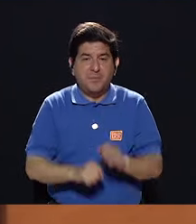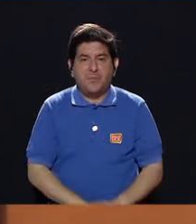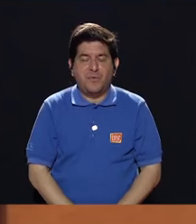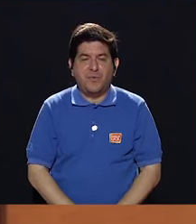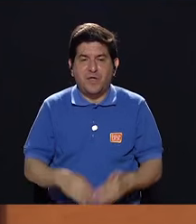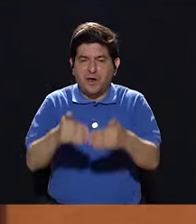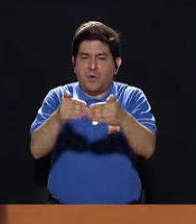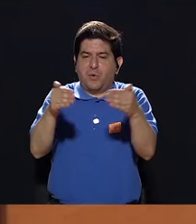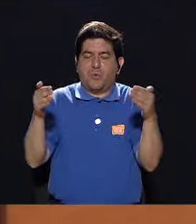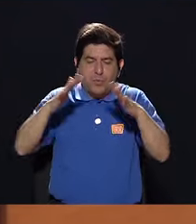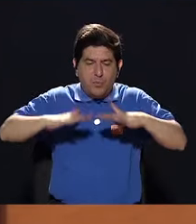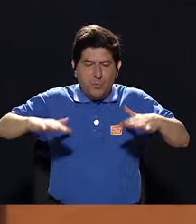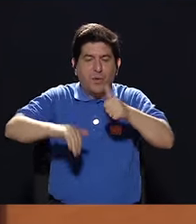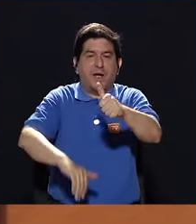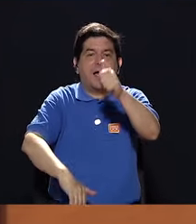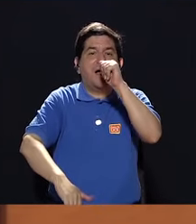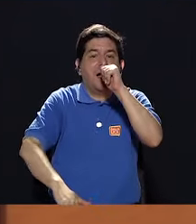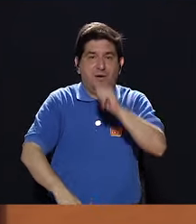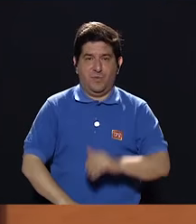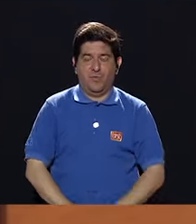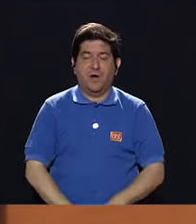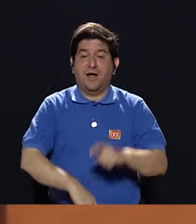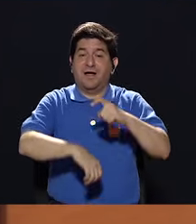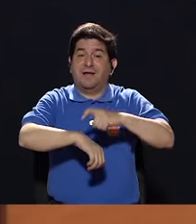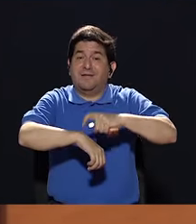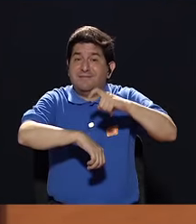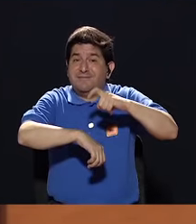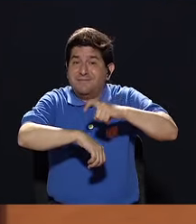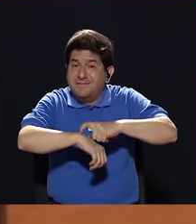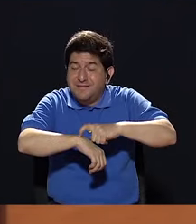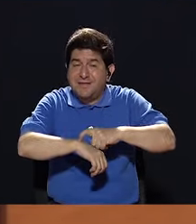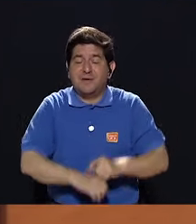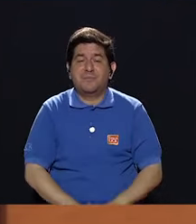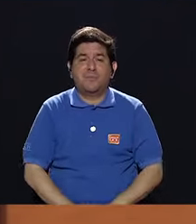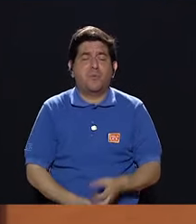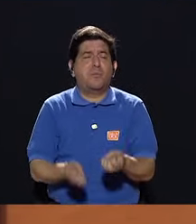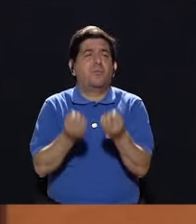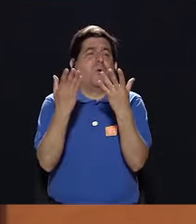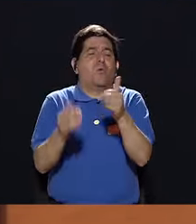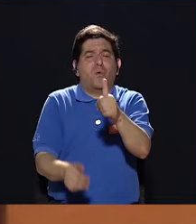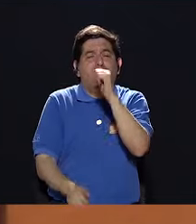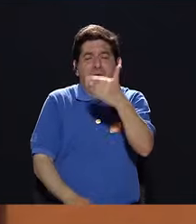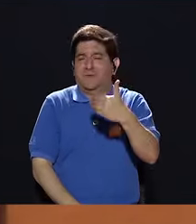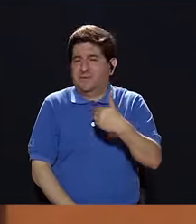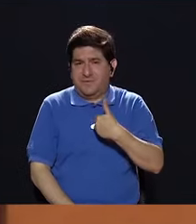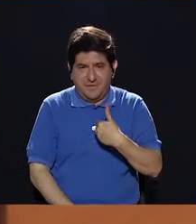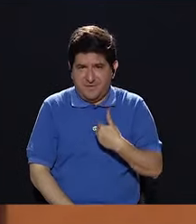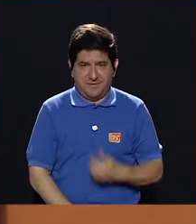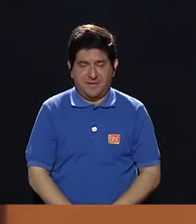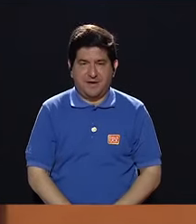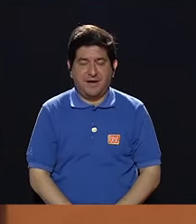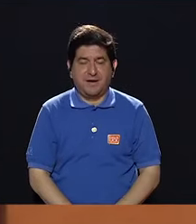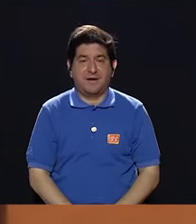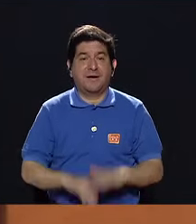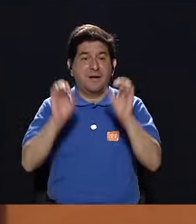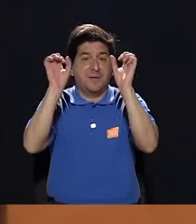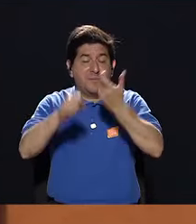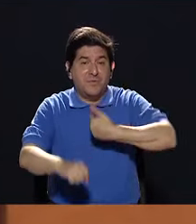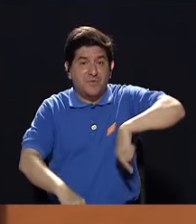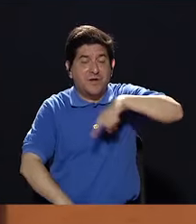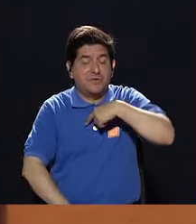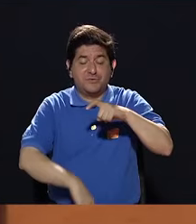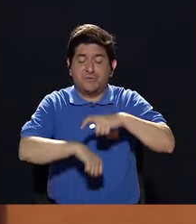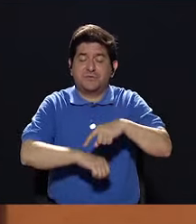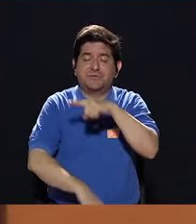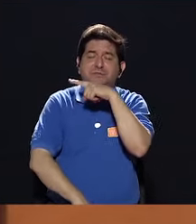captar, digamos, o embalsar el agua en los tiempos de abundancia para lograr